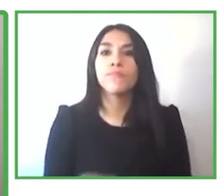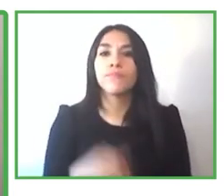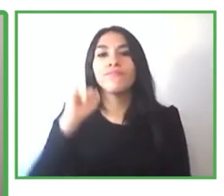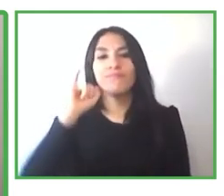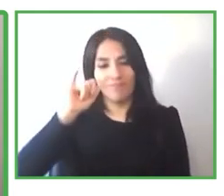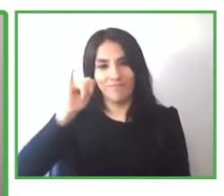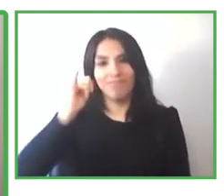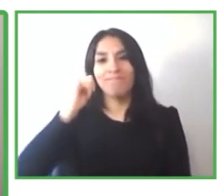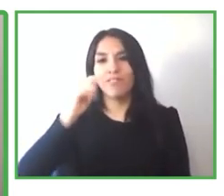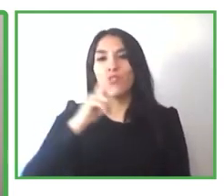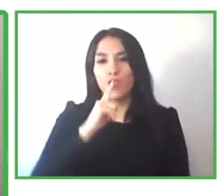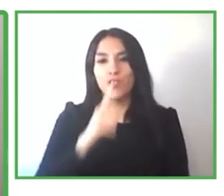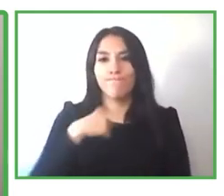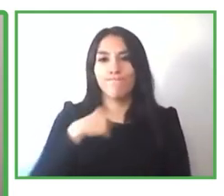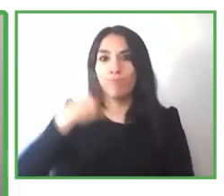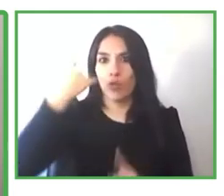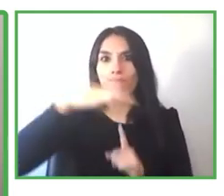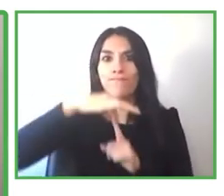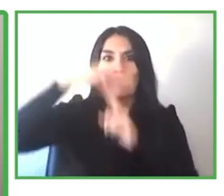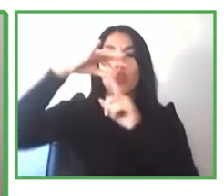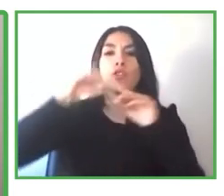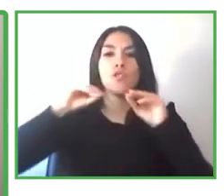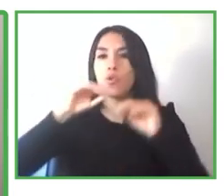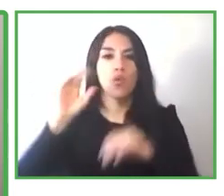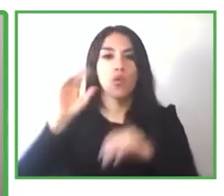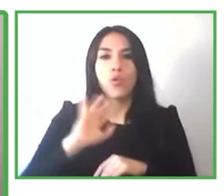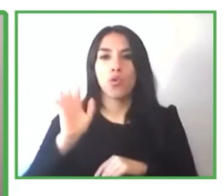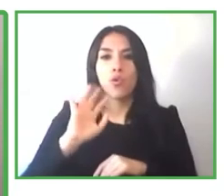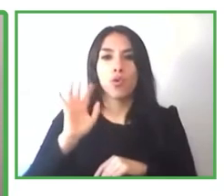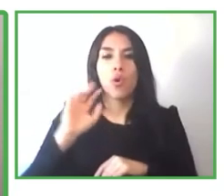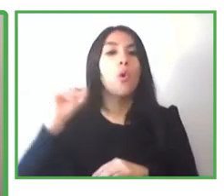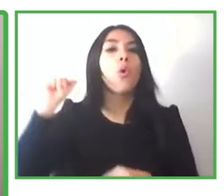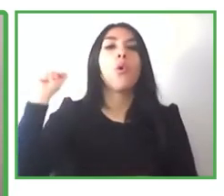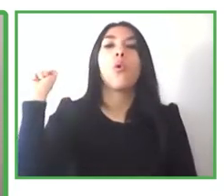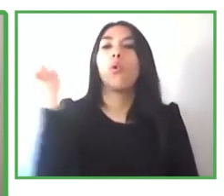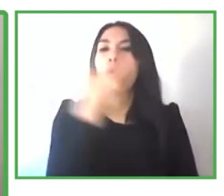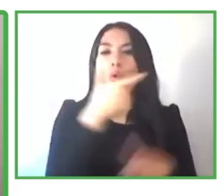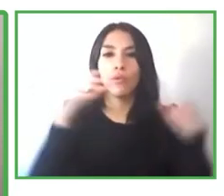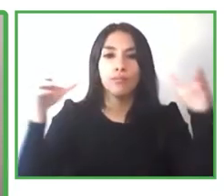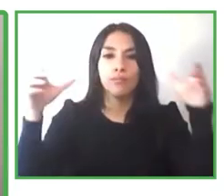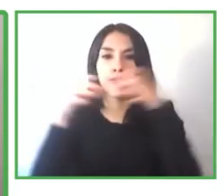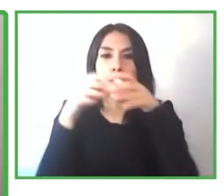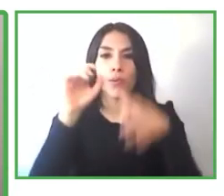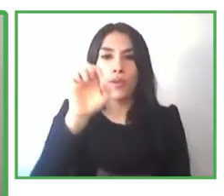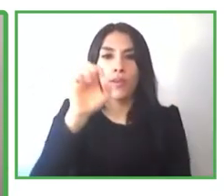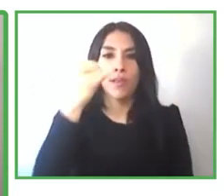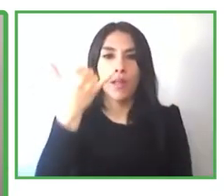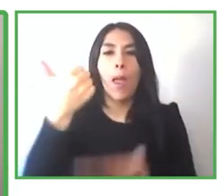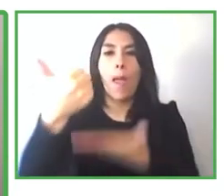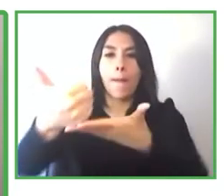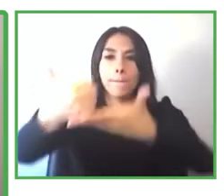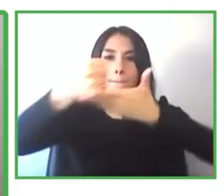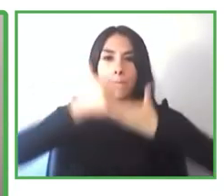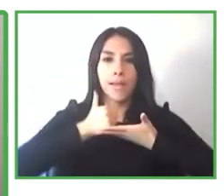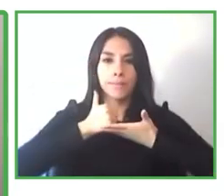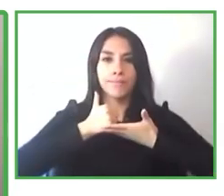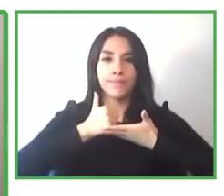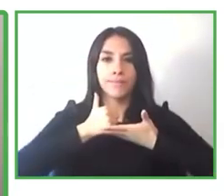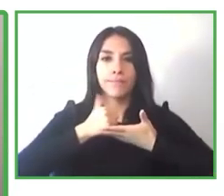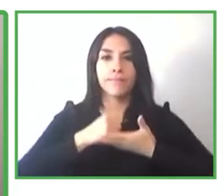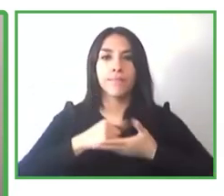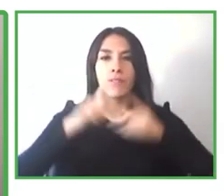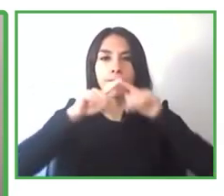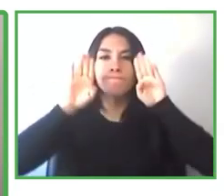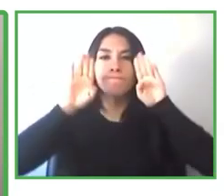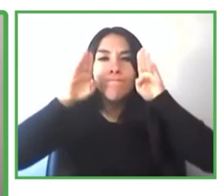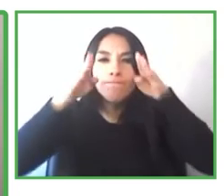apoyó en EY. Me trataron como una persona, primero. Y